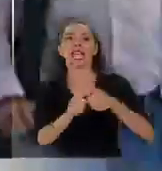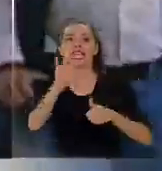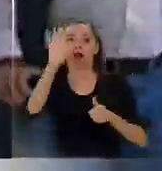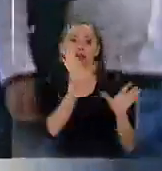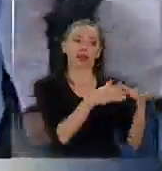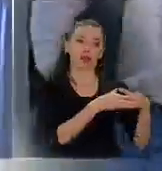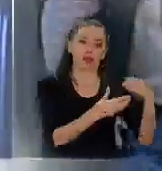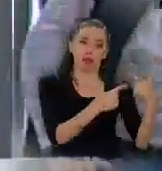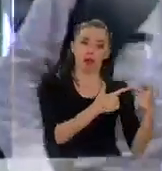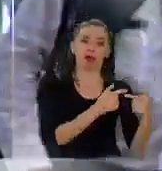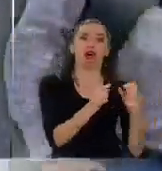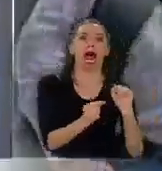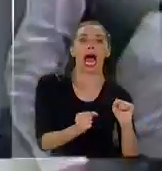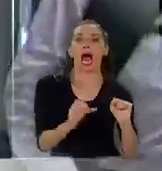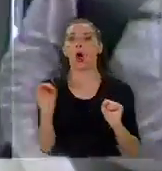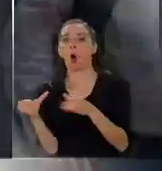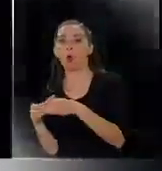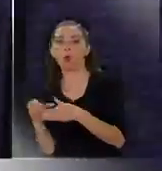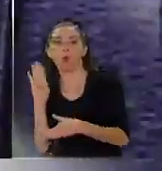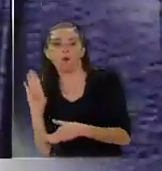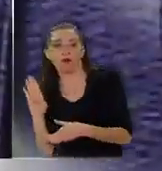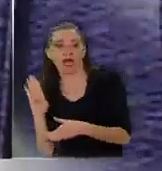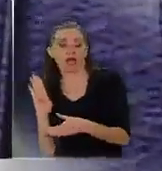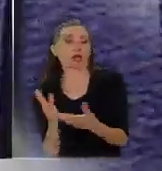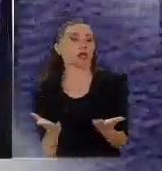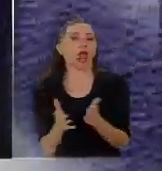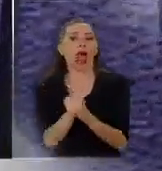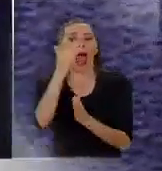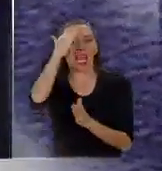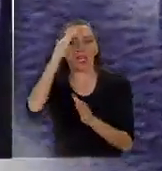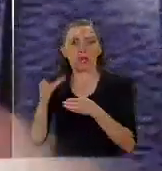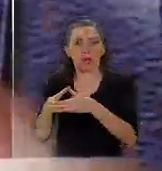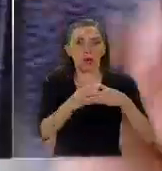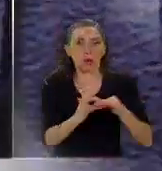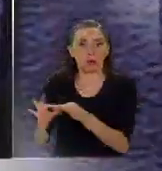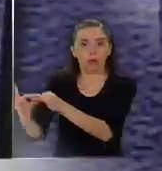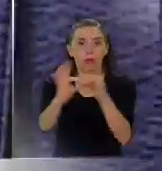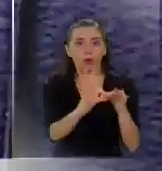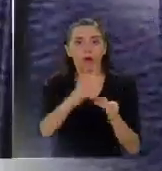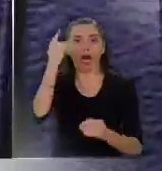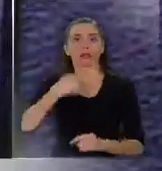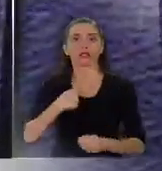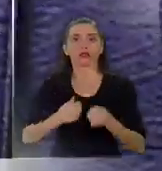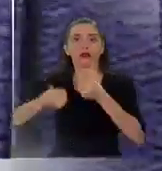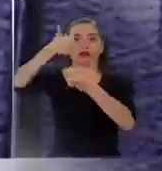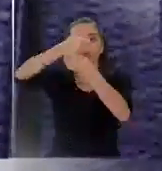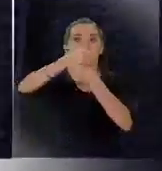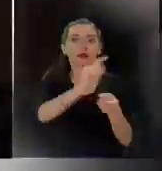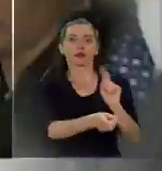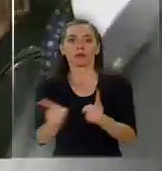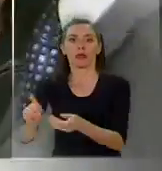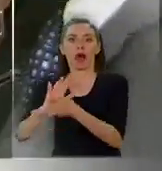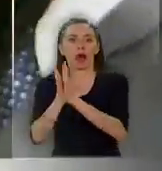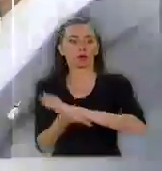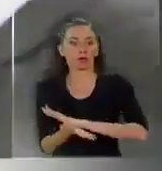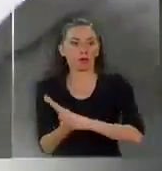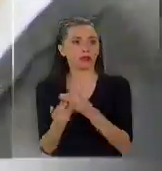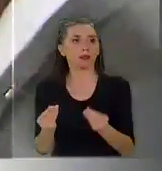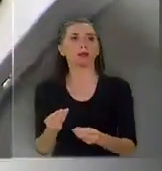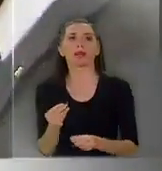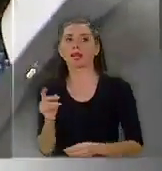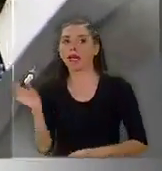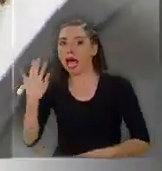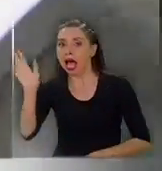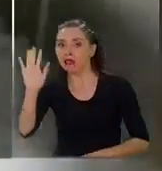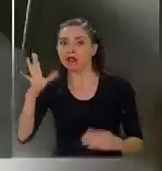y el candidato del partido B, en circunstancias que como líder de la coalición los encabecé y los encarné a todos. Así de simple. Adiós. Es